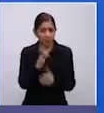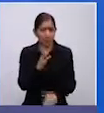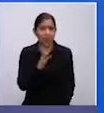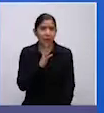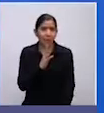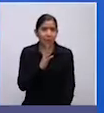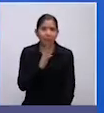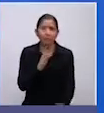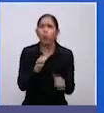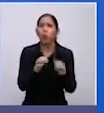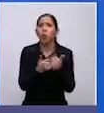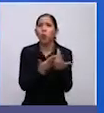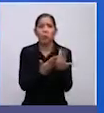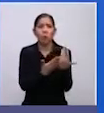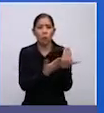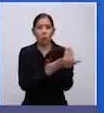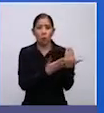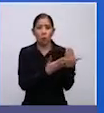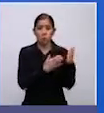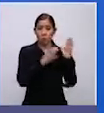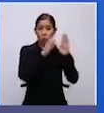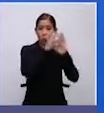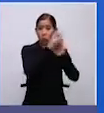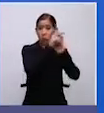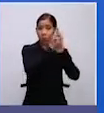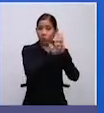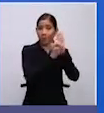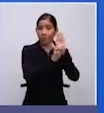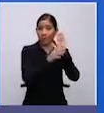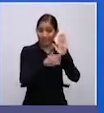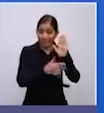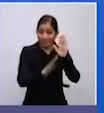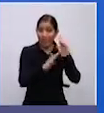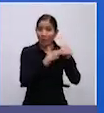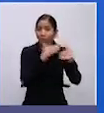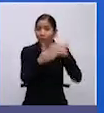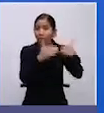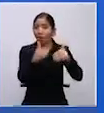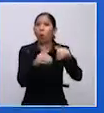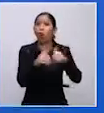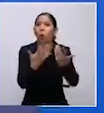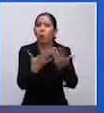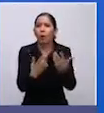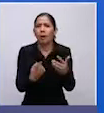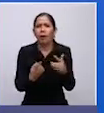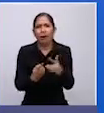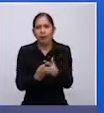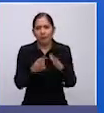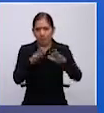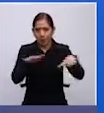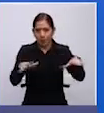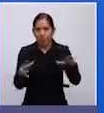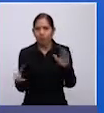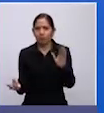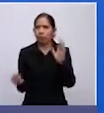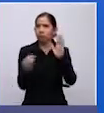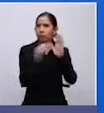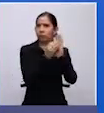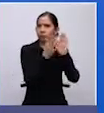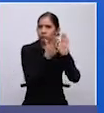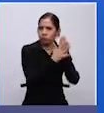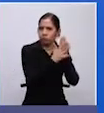ha significado el proceso postconstituyente después de la Constitución, donde ingresamos a las niñas, niños y adolescentes como una